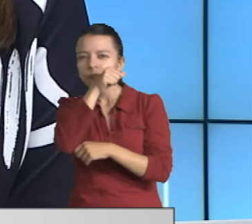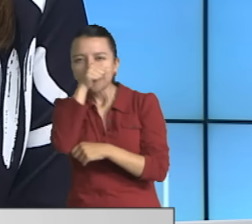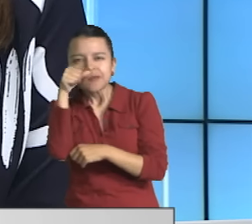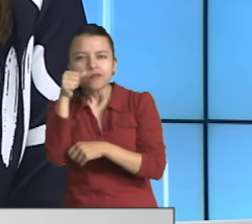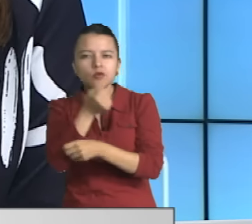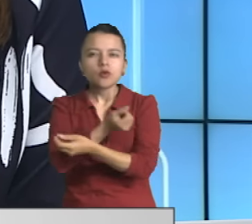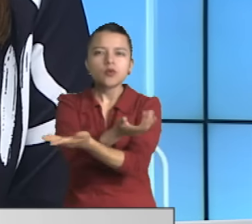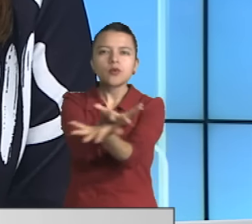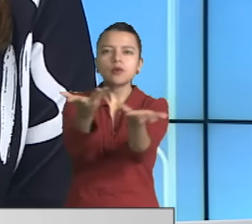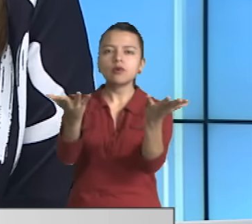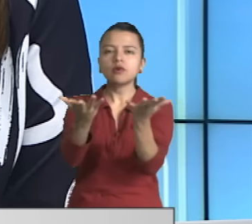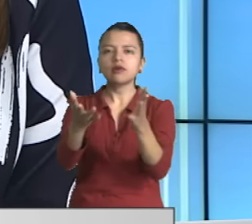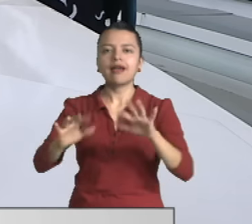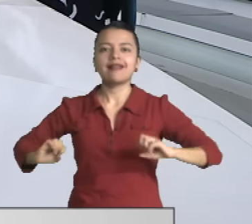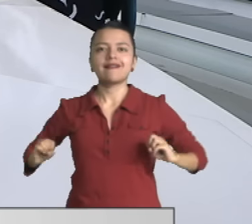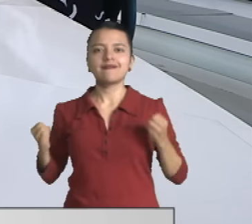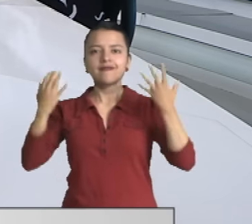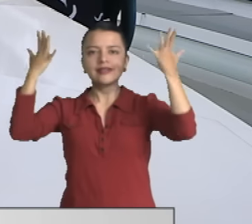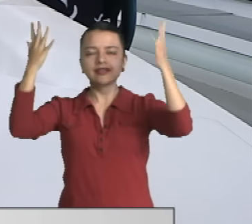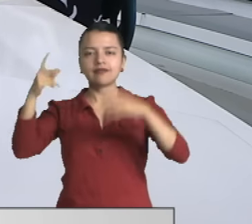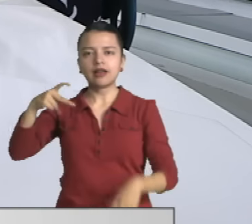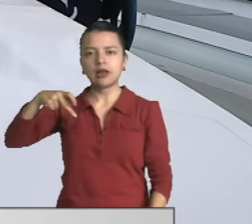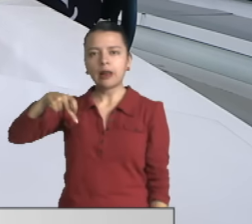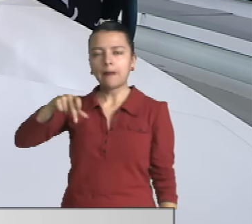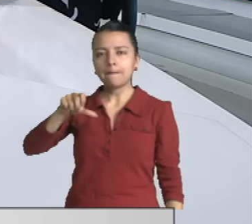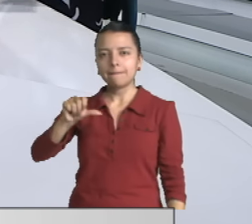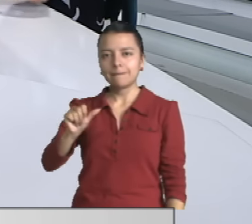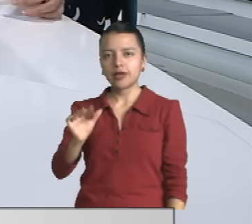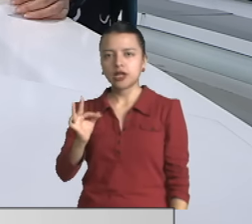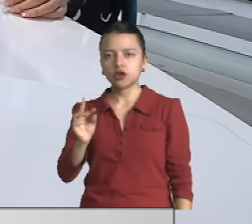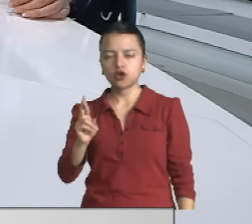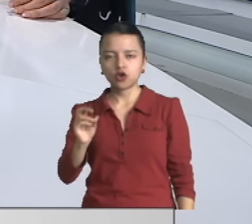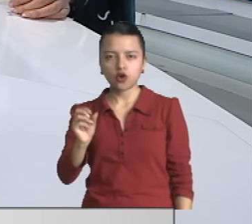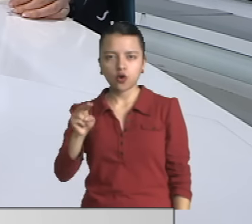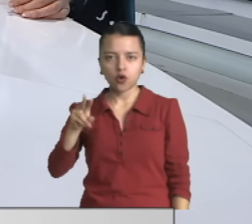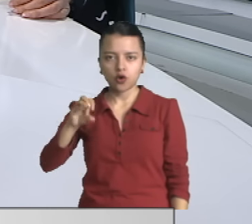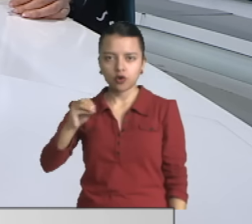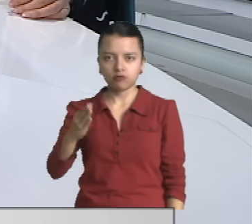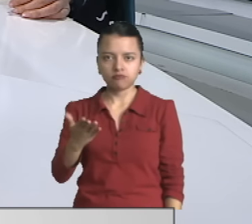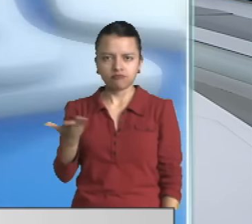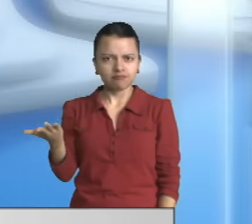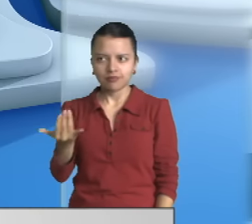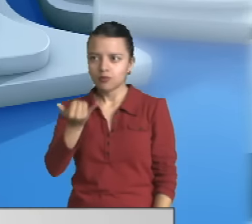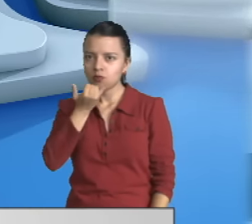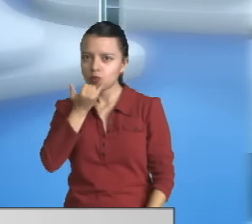Festival Petronio Álvarez. Valentina Villegas tiene los detalles de este operativo. Valentina, buenas tardes.